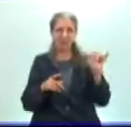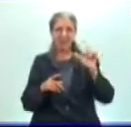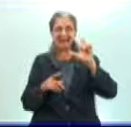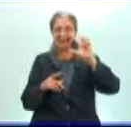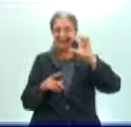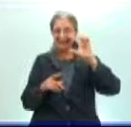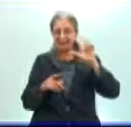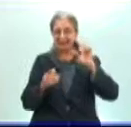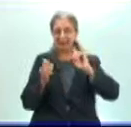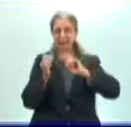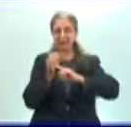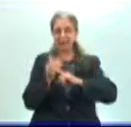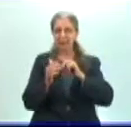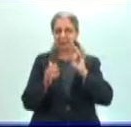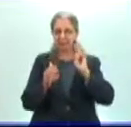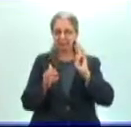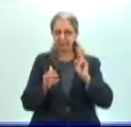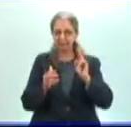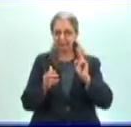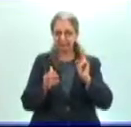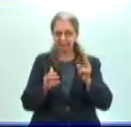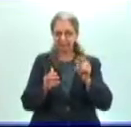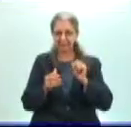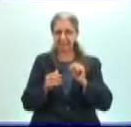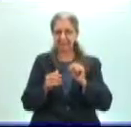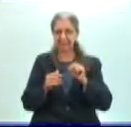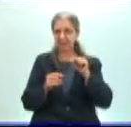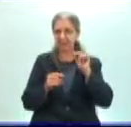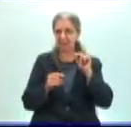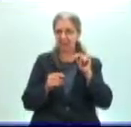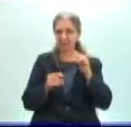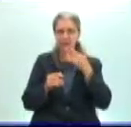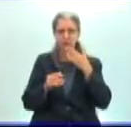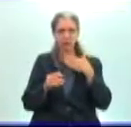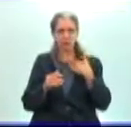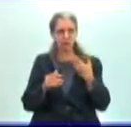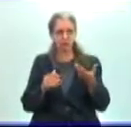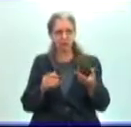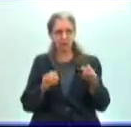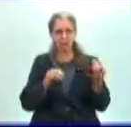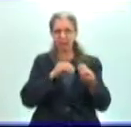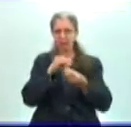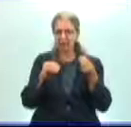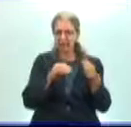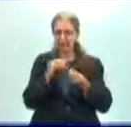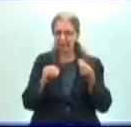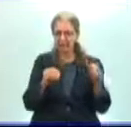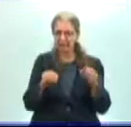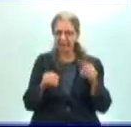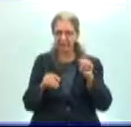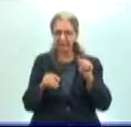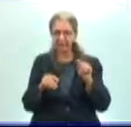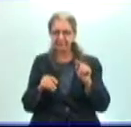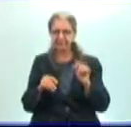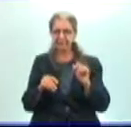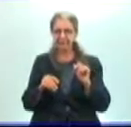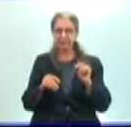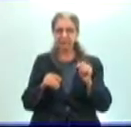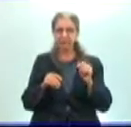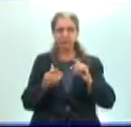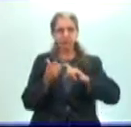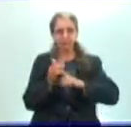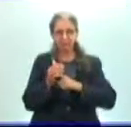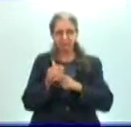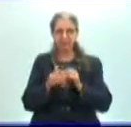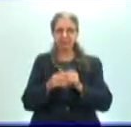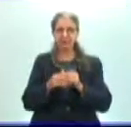valor de C, lo sustituyes el valor de P, efectúas la multiplicación,